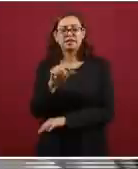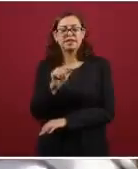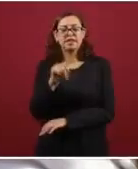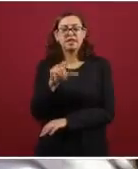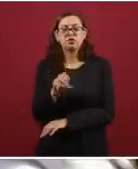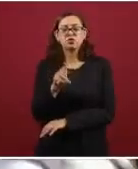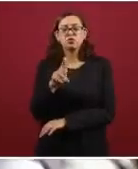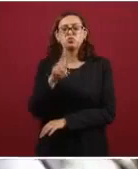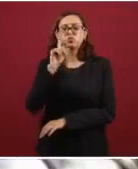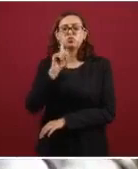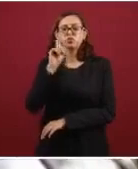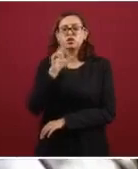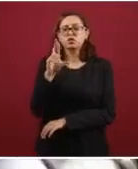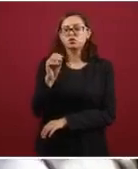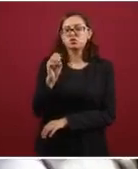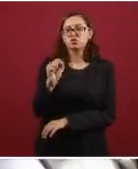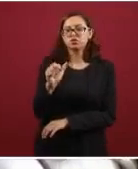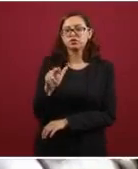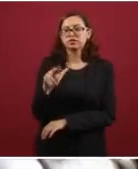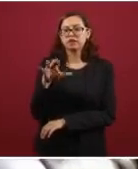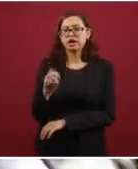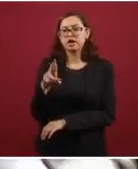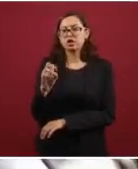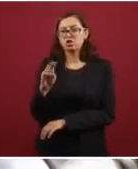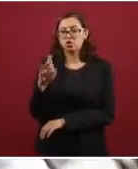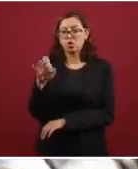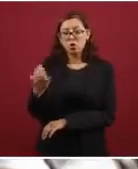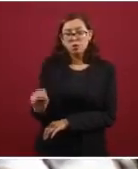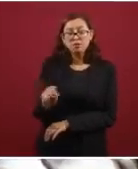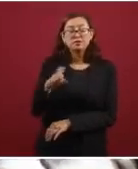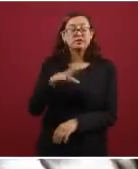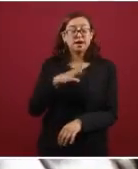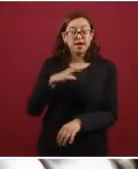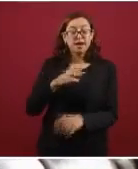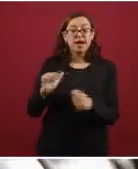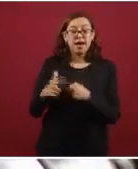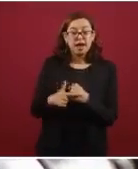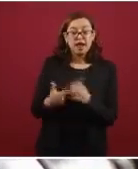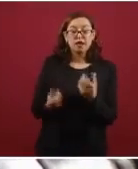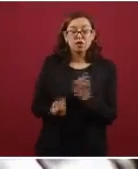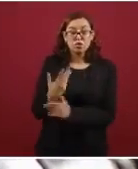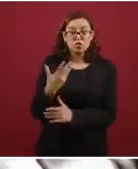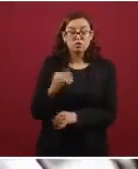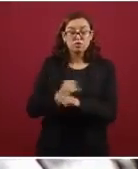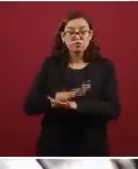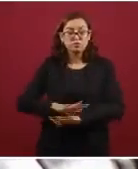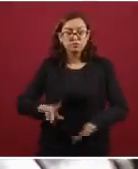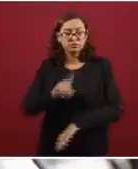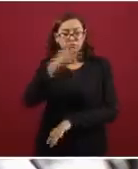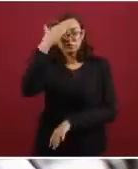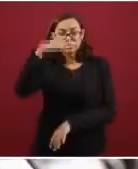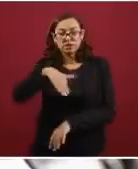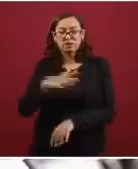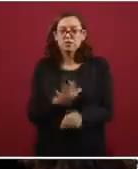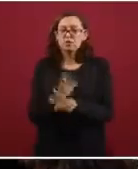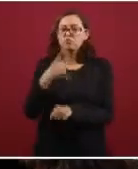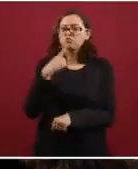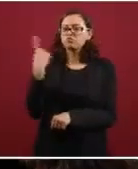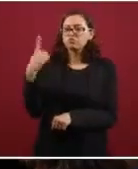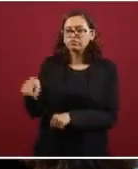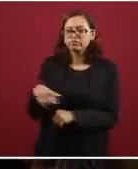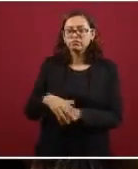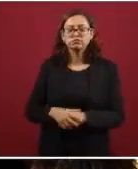decir sobre qué información tiene sobre este nuevo recurso que van a imponer y bajo qué cargos. No